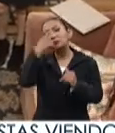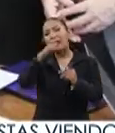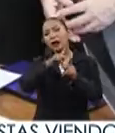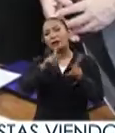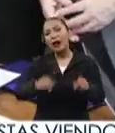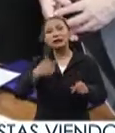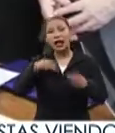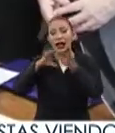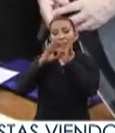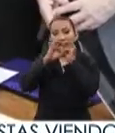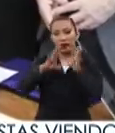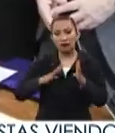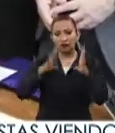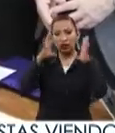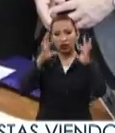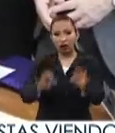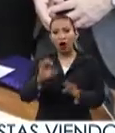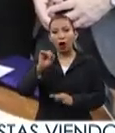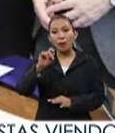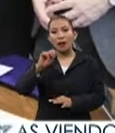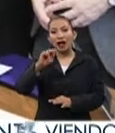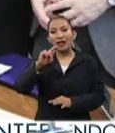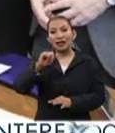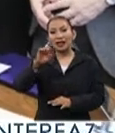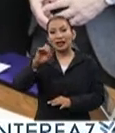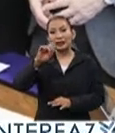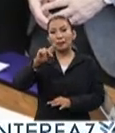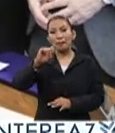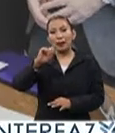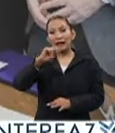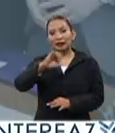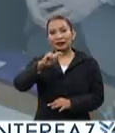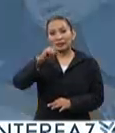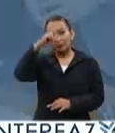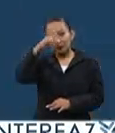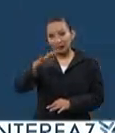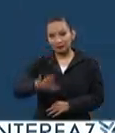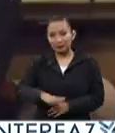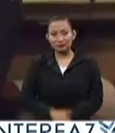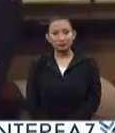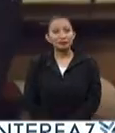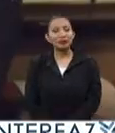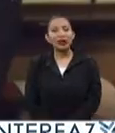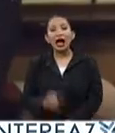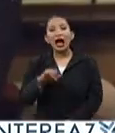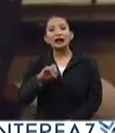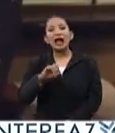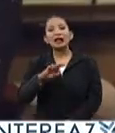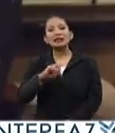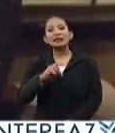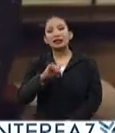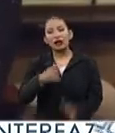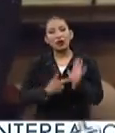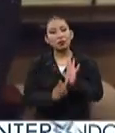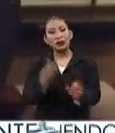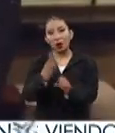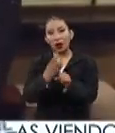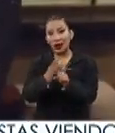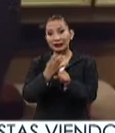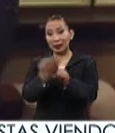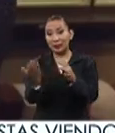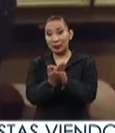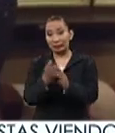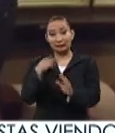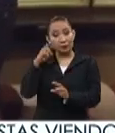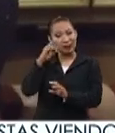Paz y alianza con la Fundación Operation Respect en México. Ana Cristina Olvera nos muestra la cuarta parte de